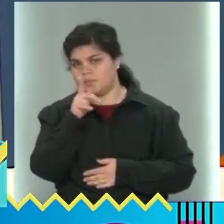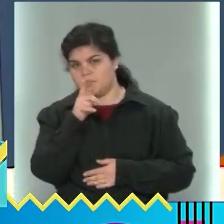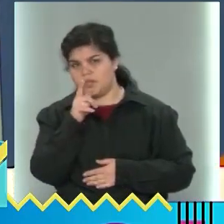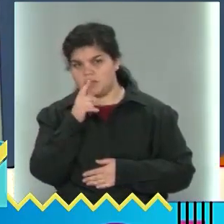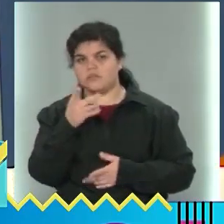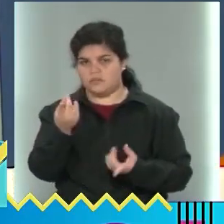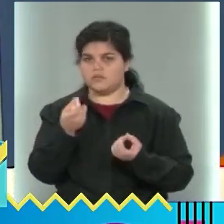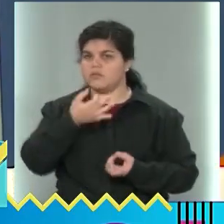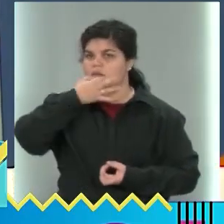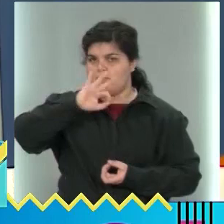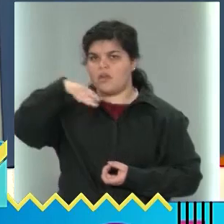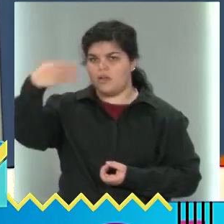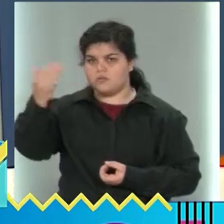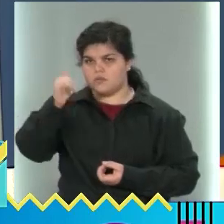exportar.